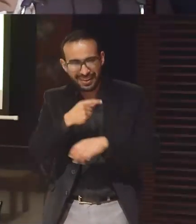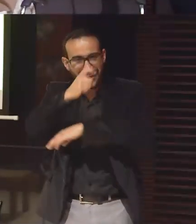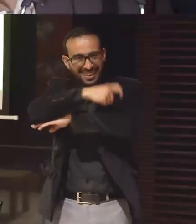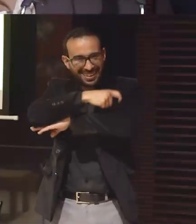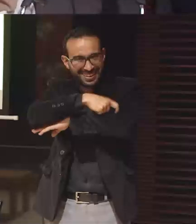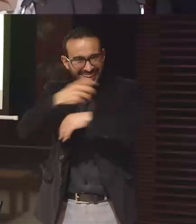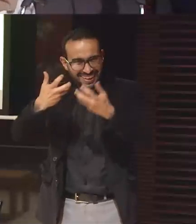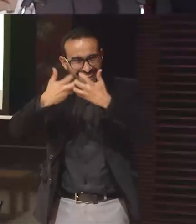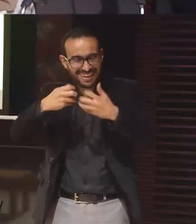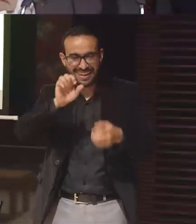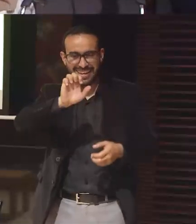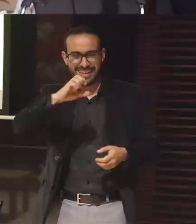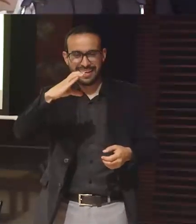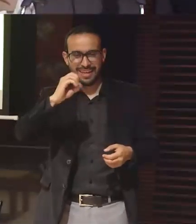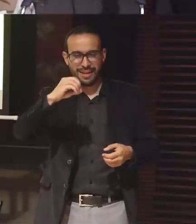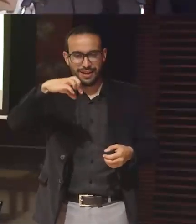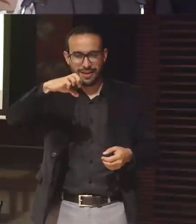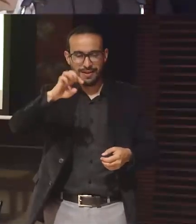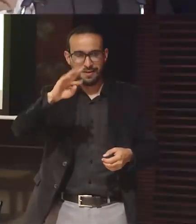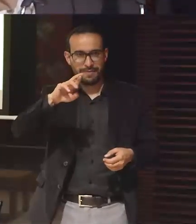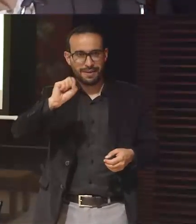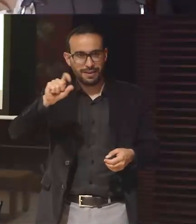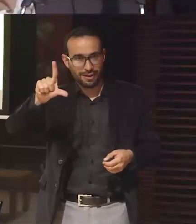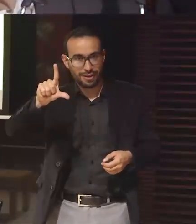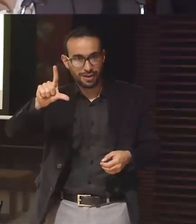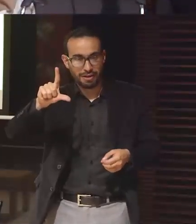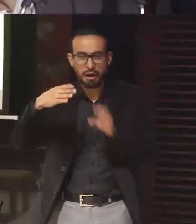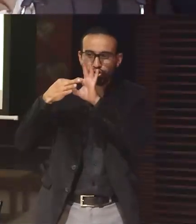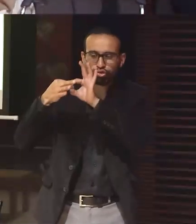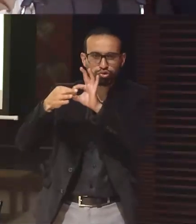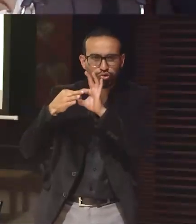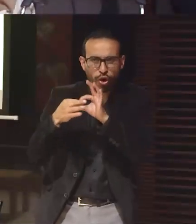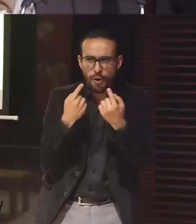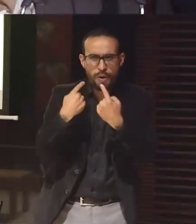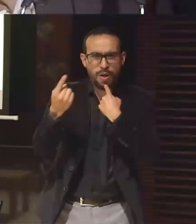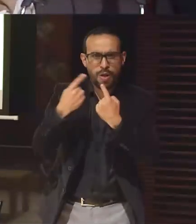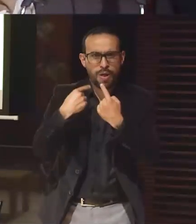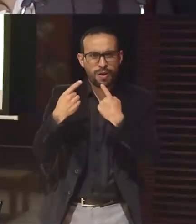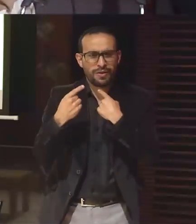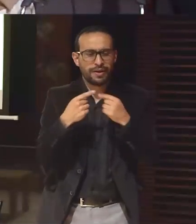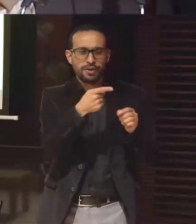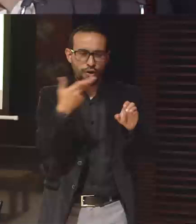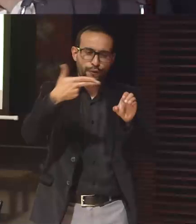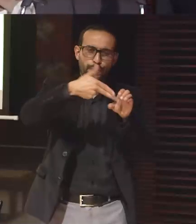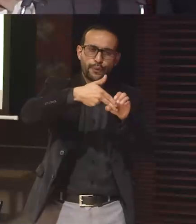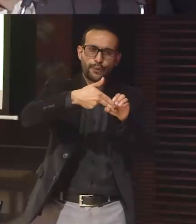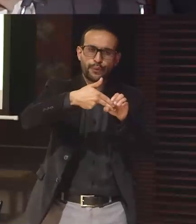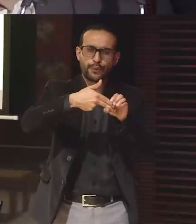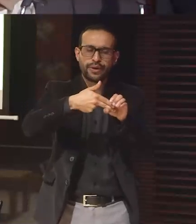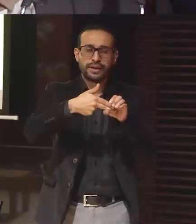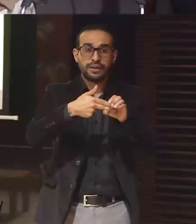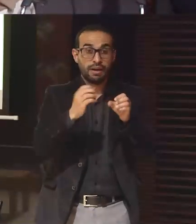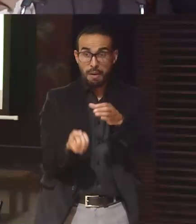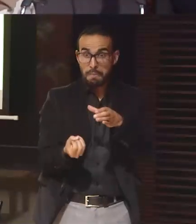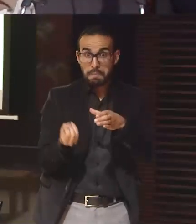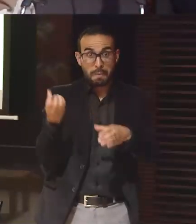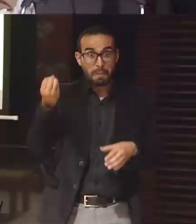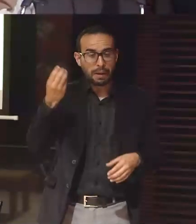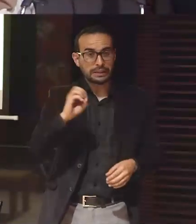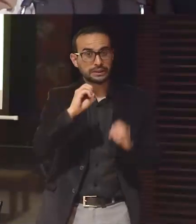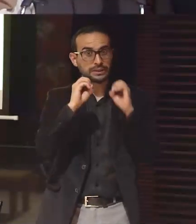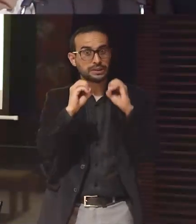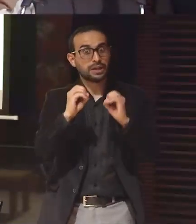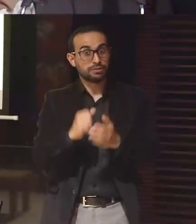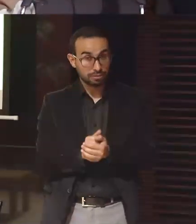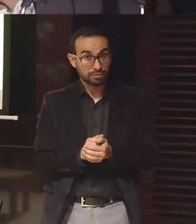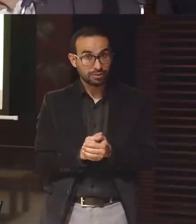hoy. Hoy no sé si ustedes saben que tenemos flota Euro 6, dice el Euro 6 que tiene casi que 0 emisiones, pero además tenemos la flota